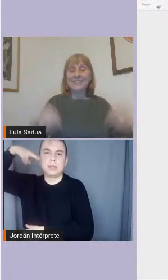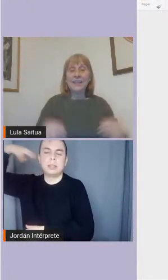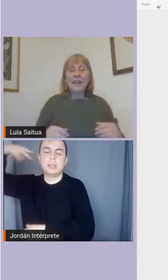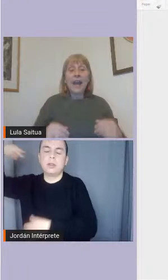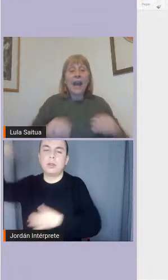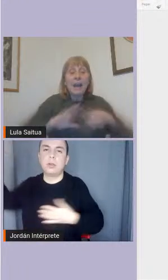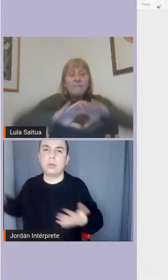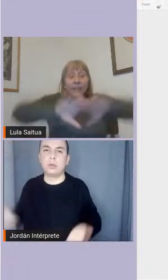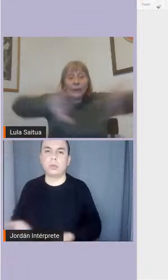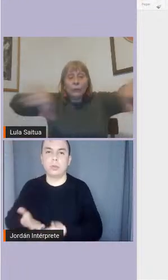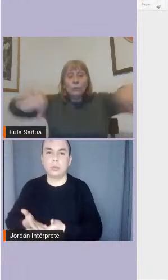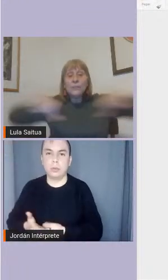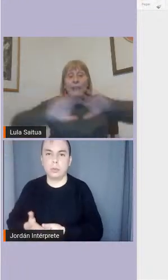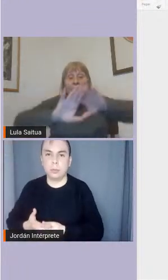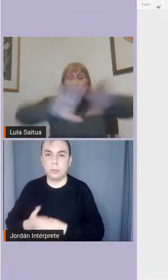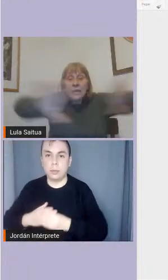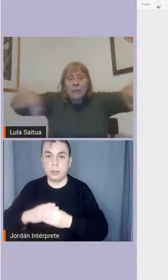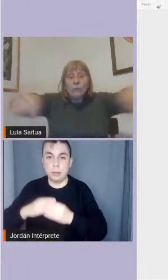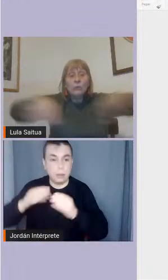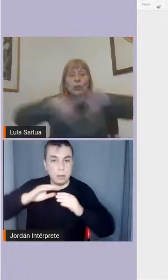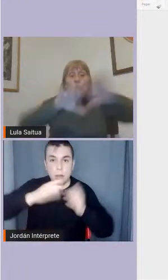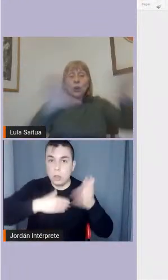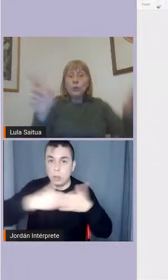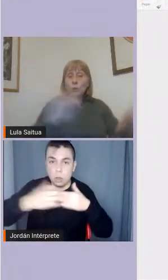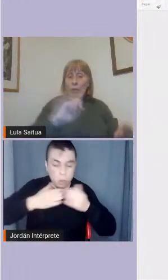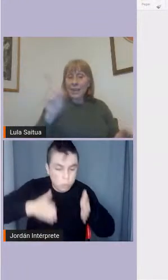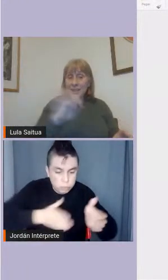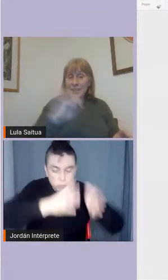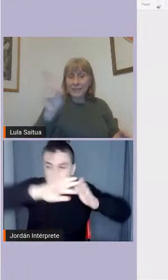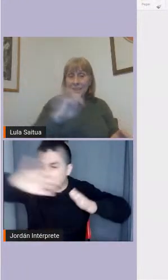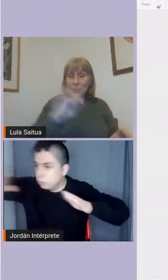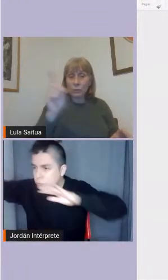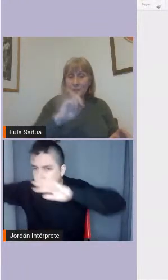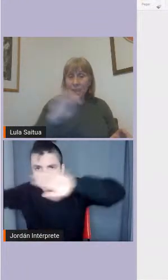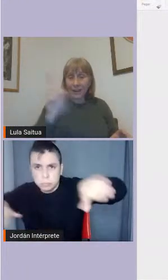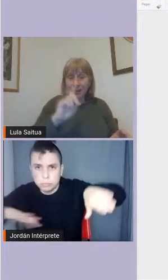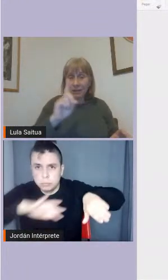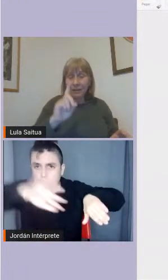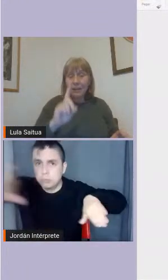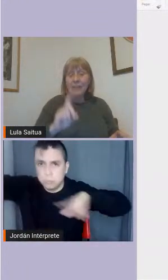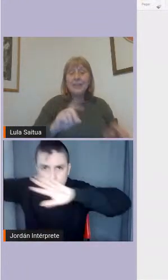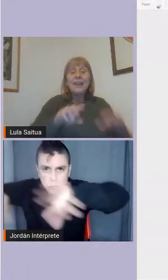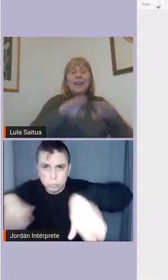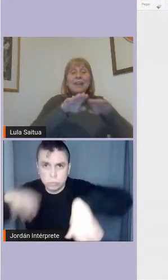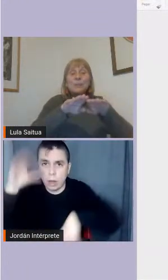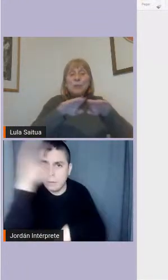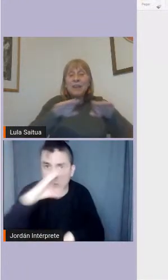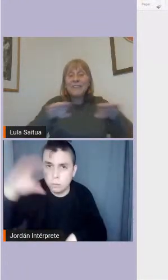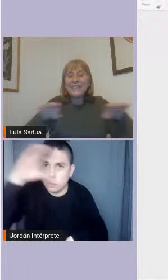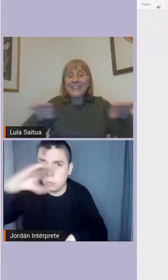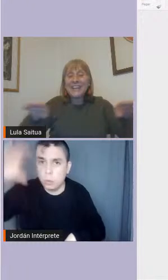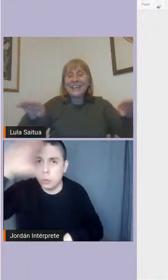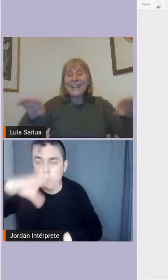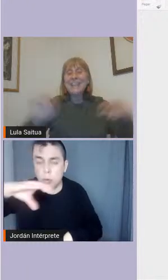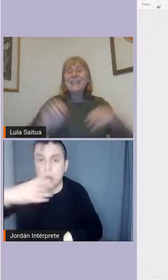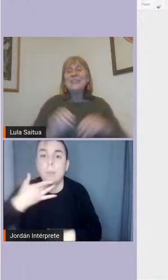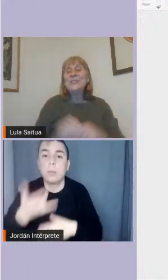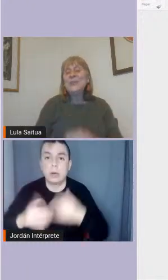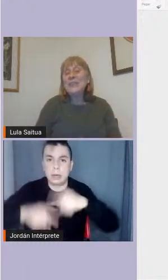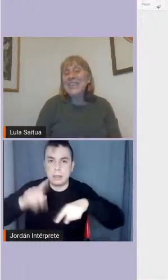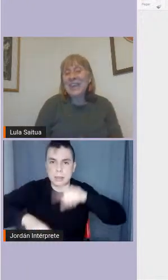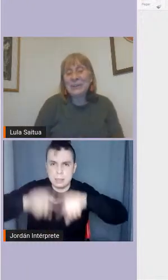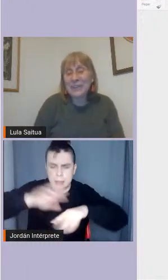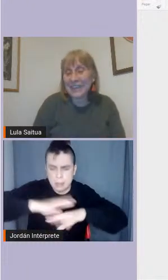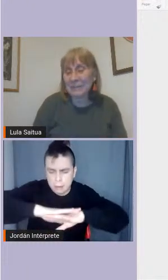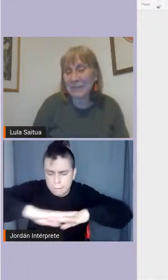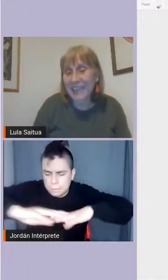fresca. Abre tus caminos, no dejes de buscar, que en la suave tierra